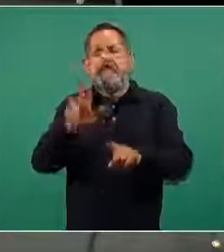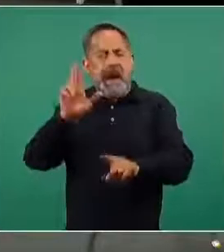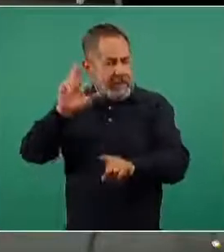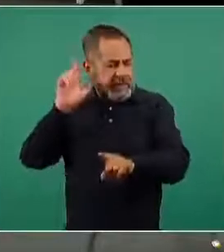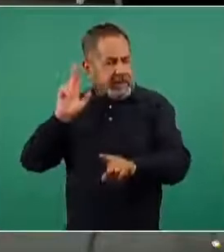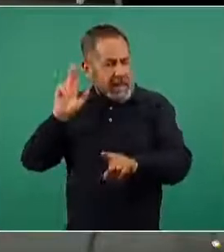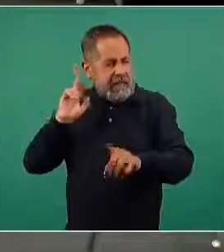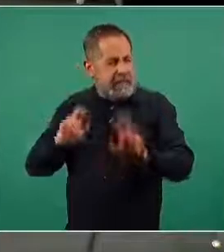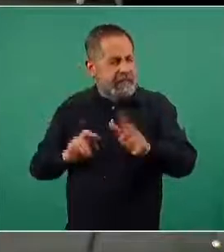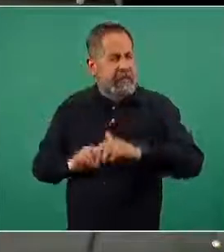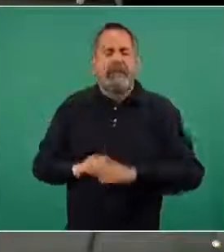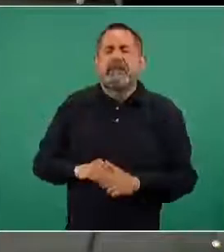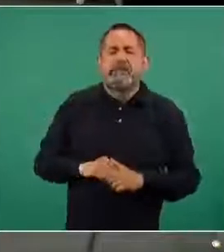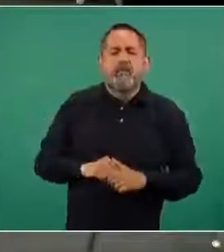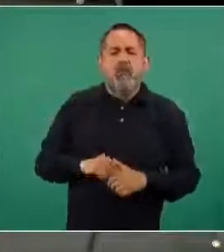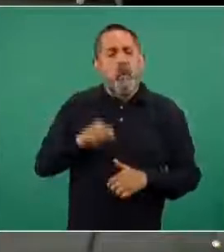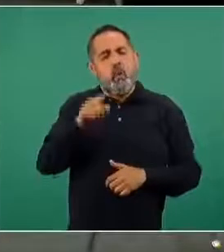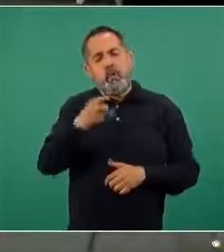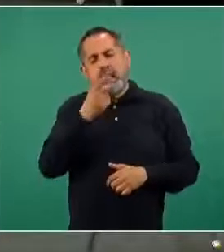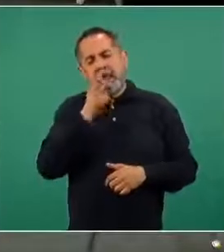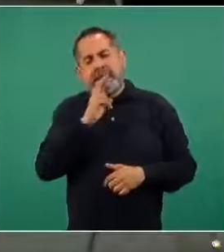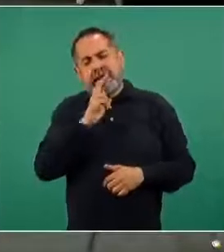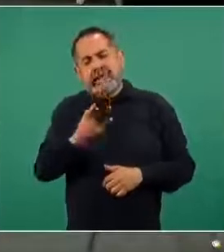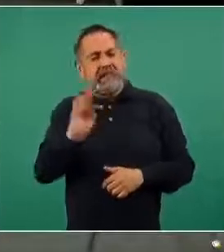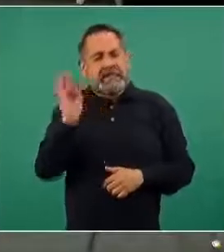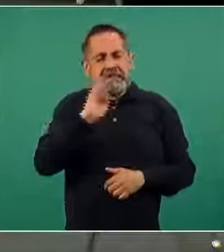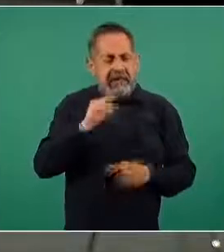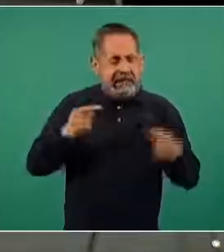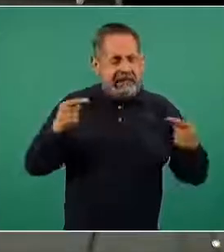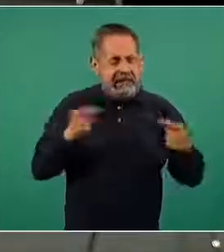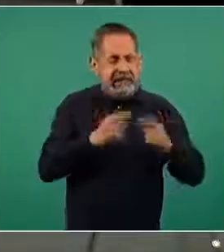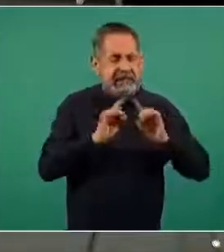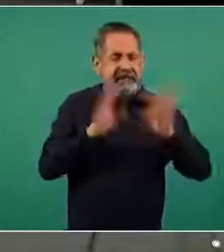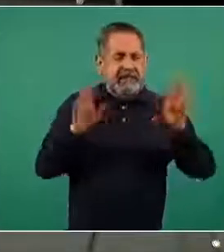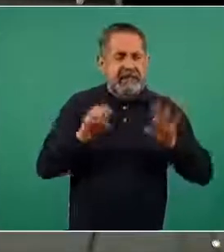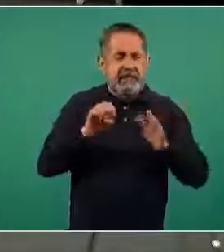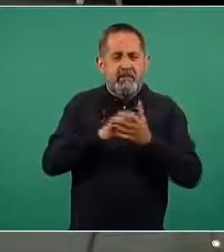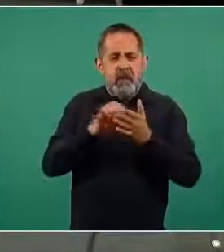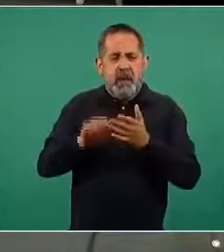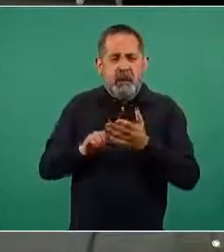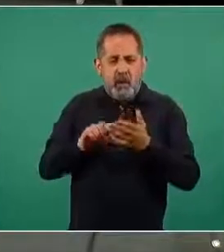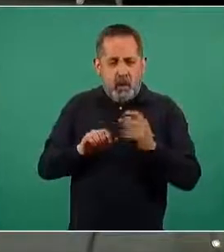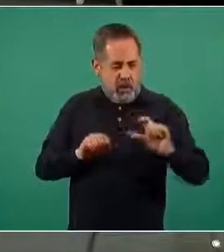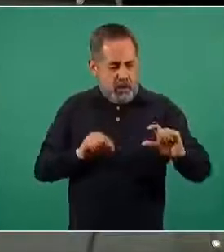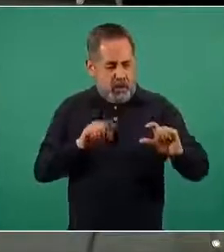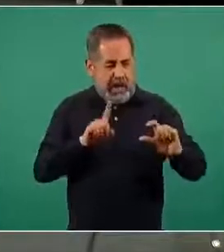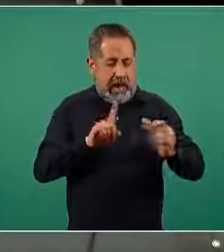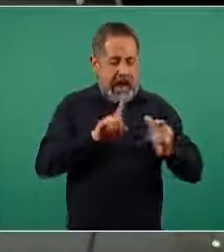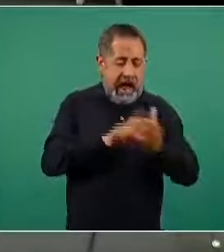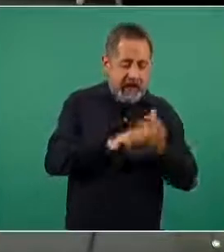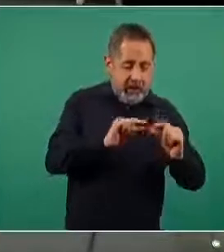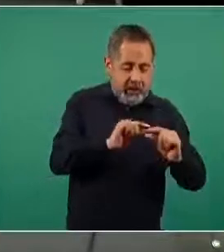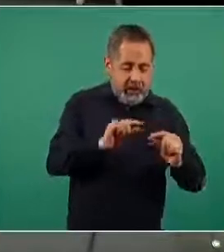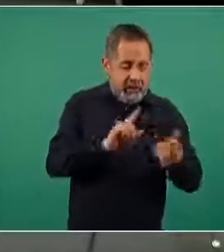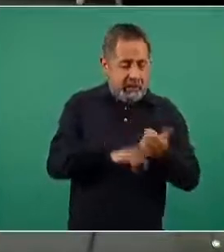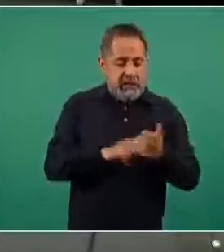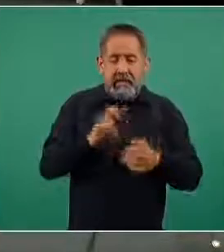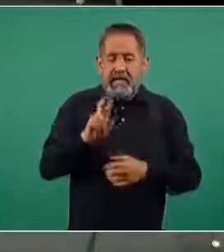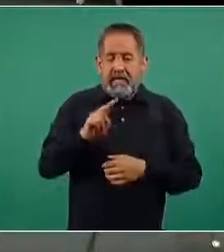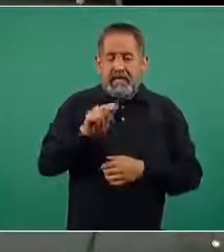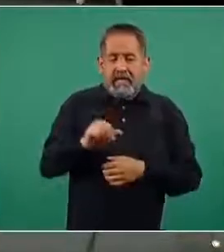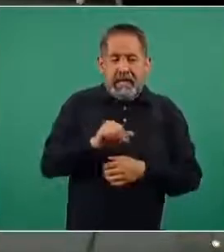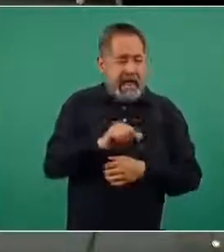usted acerca de que podría ser alérgico a los componentes de la vacuna. El